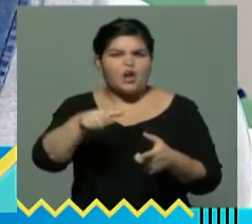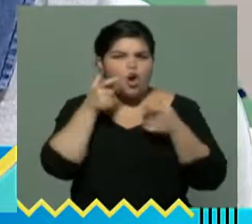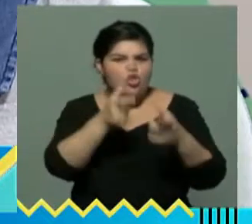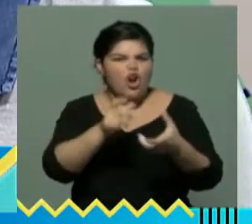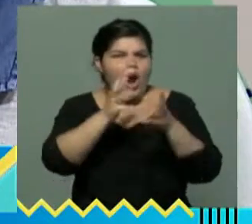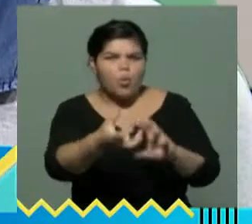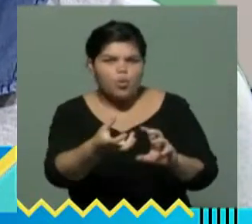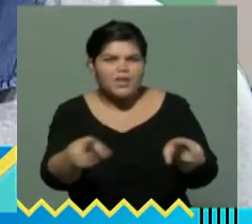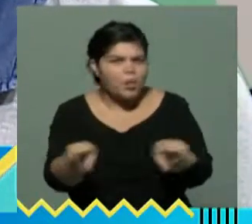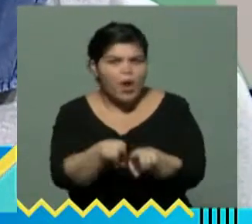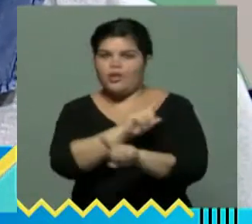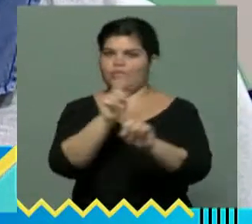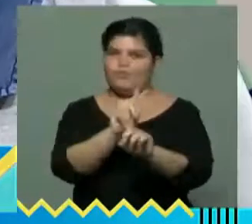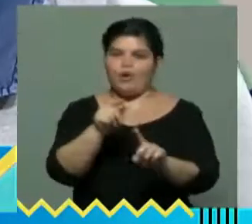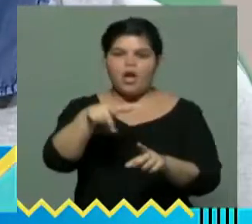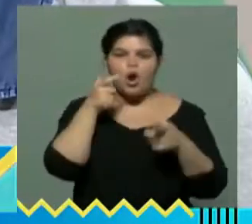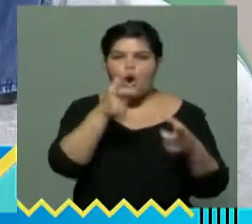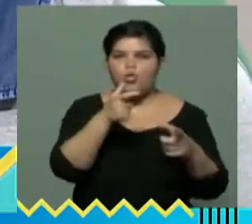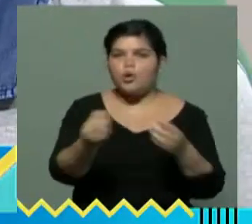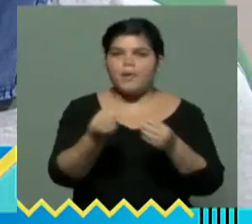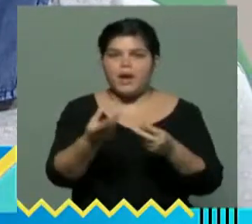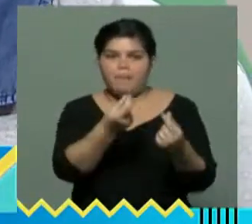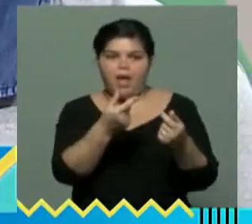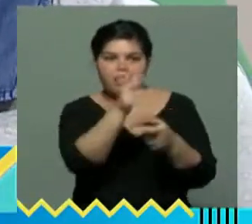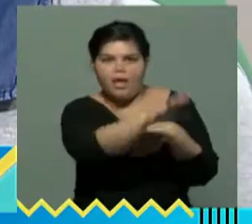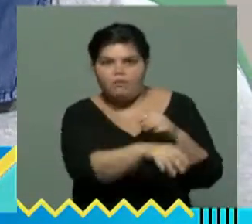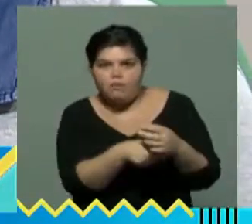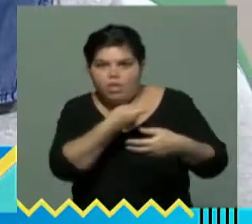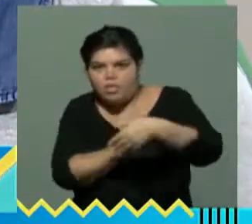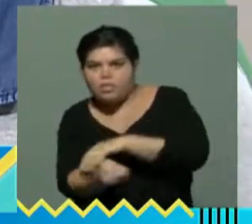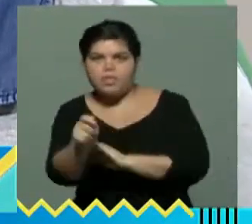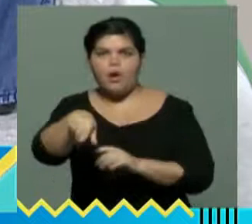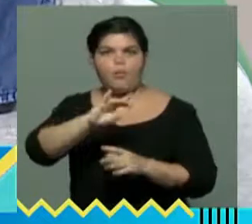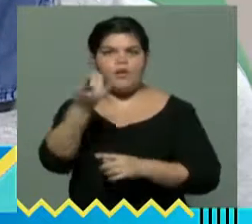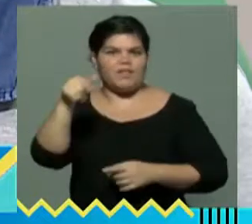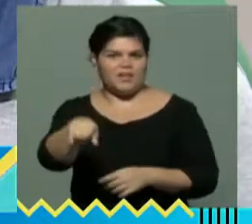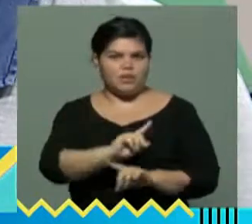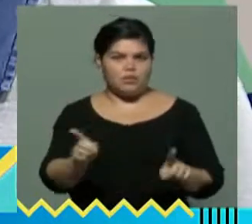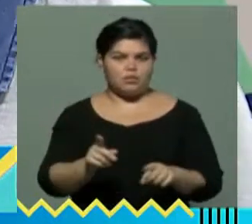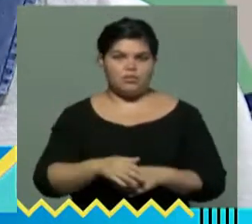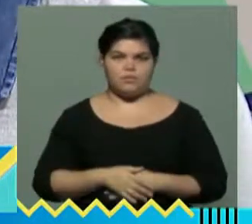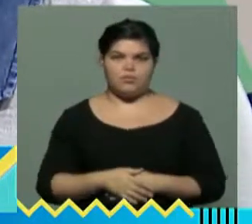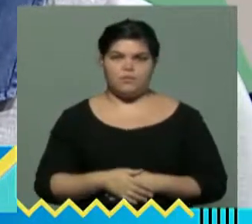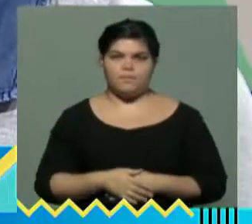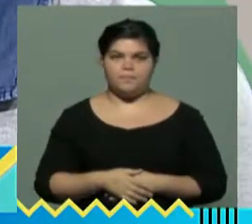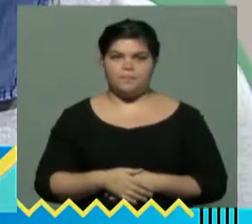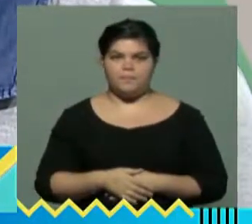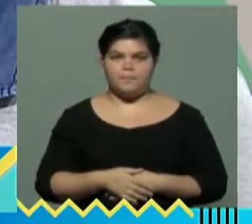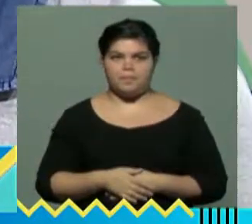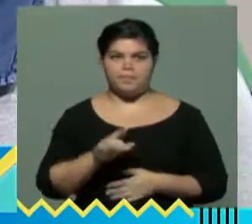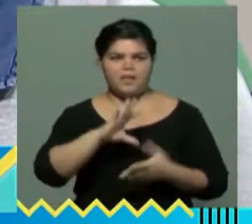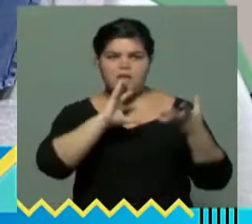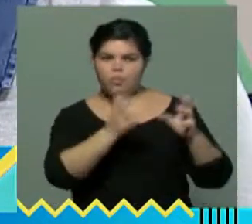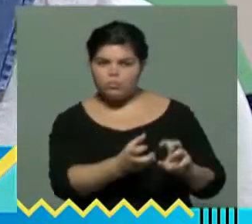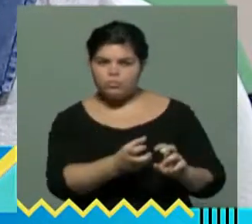el control significa evitar que se desvíen fondos para una universidad. El cual el presupuesto para educación se ajustó. No, sí creció. No, se